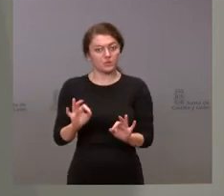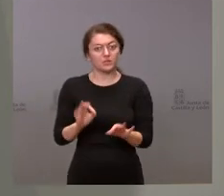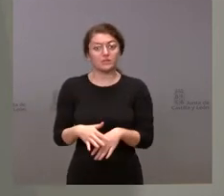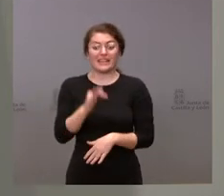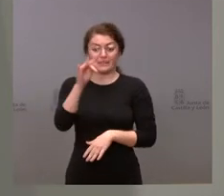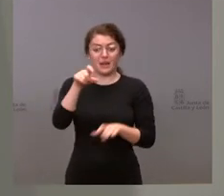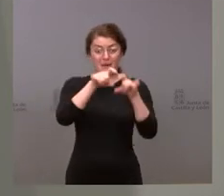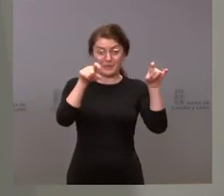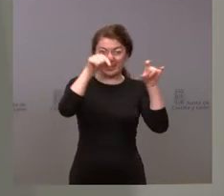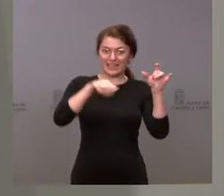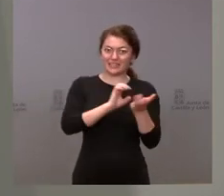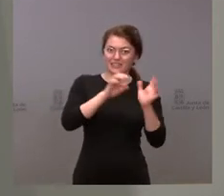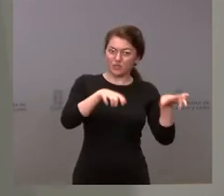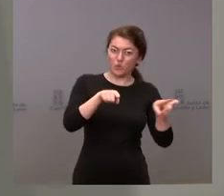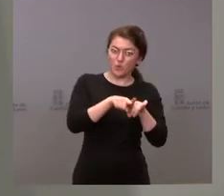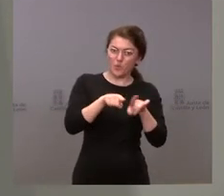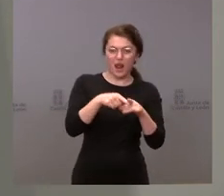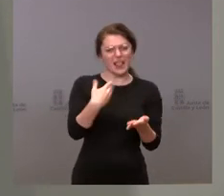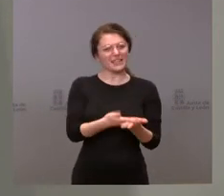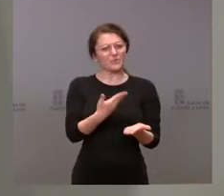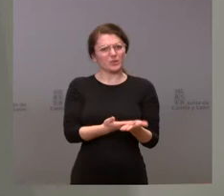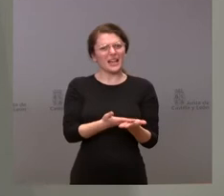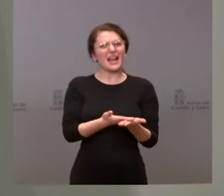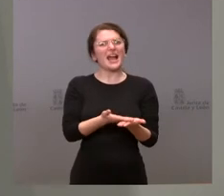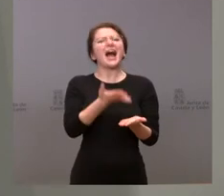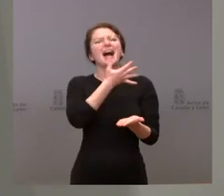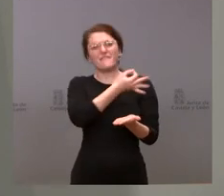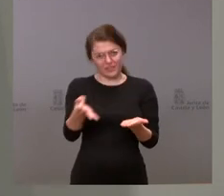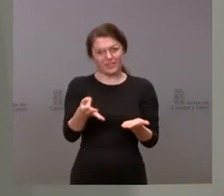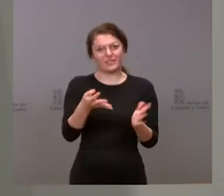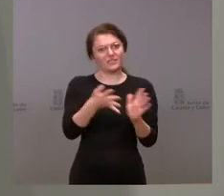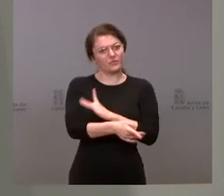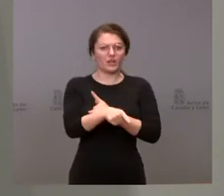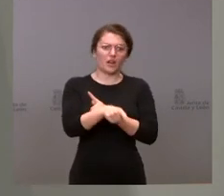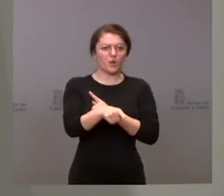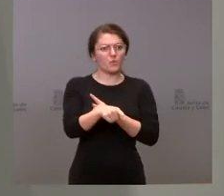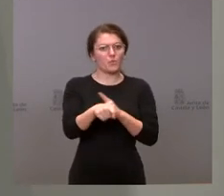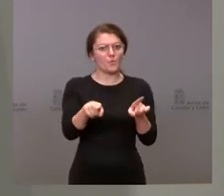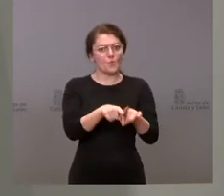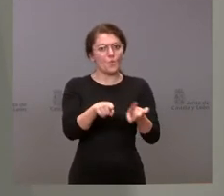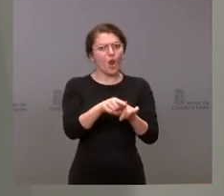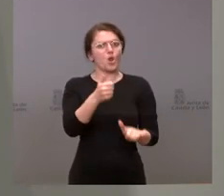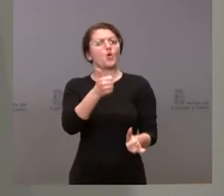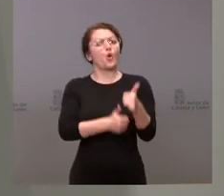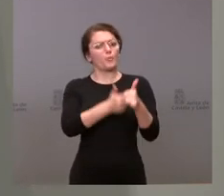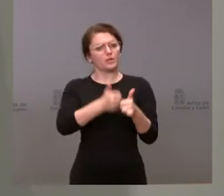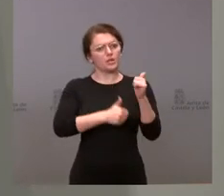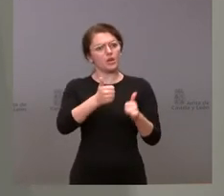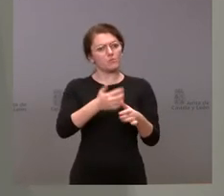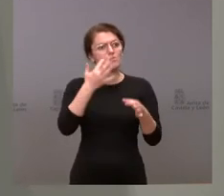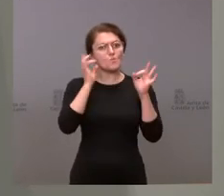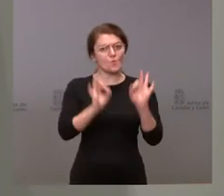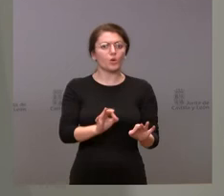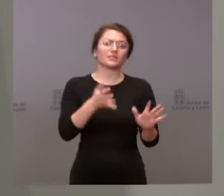empresas de castilla han demostrado ser muy eficientes y tener un grado alto de competitividad y por tanto de operar en mercados